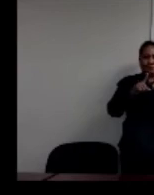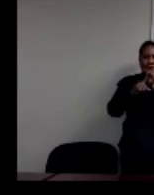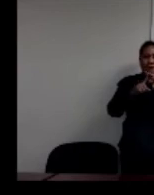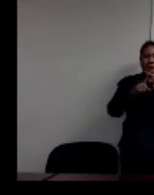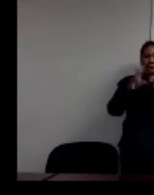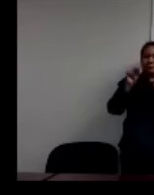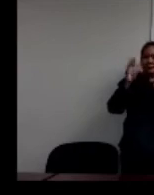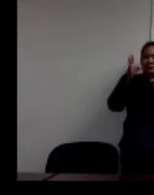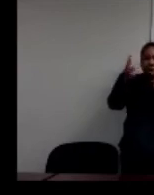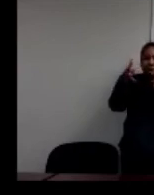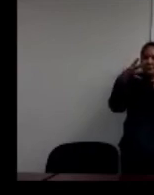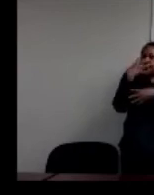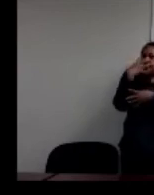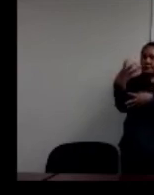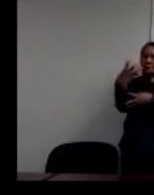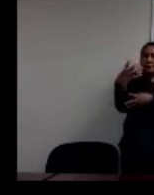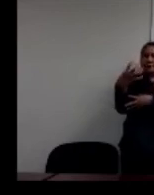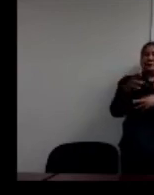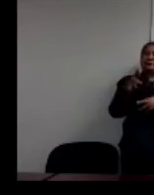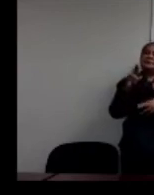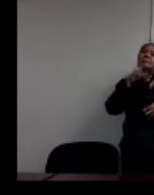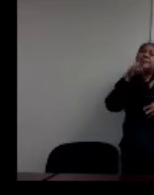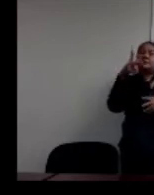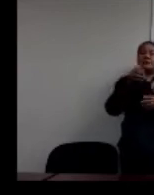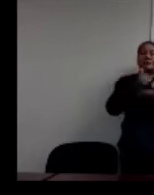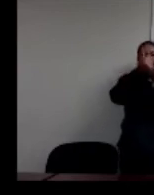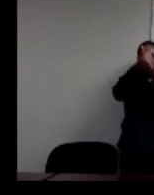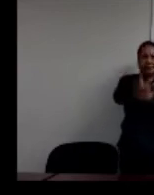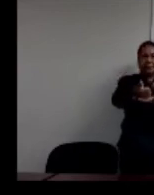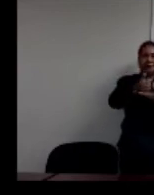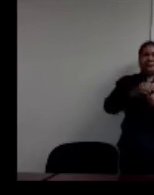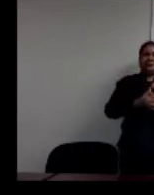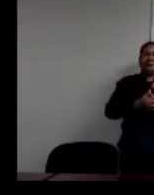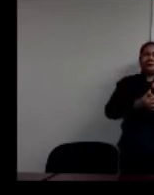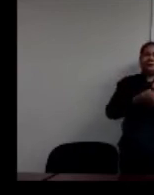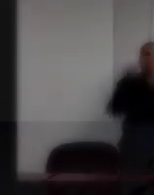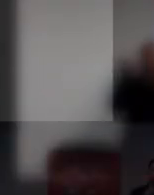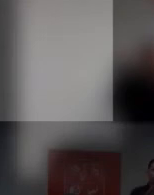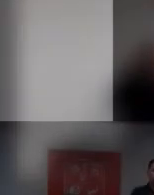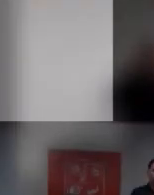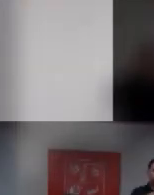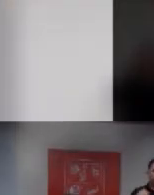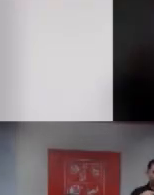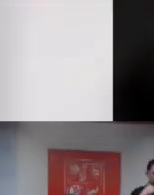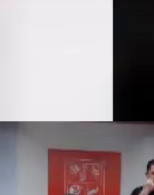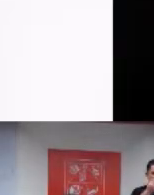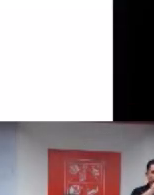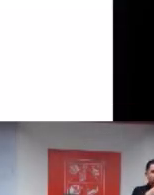No lo regañes o grites, mejor ayúdalo. Bueno, muchísimas gracias.